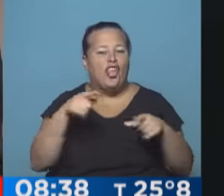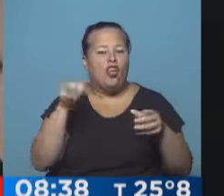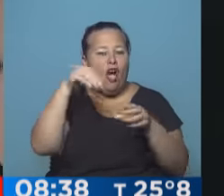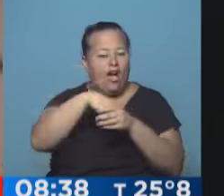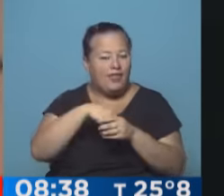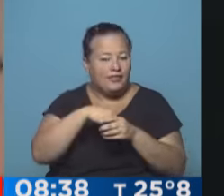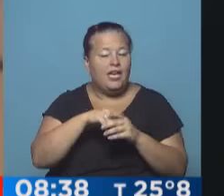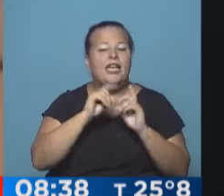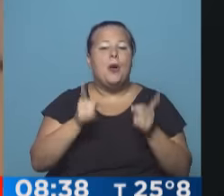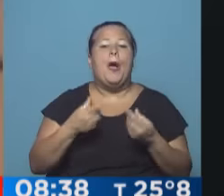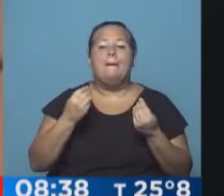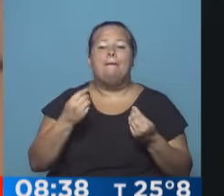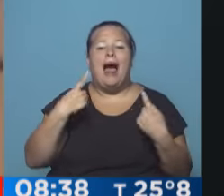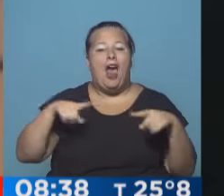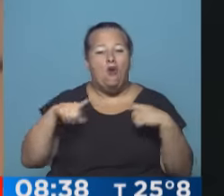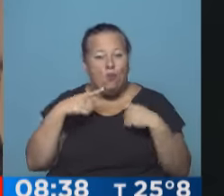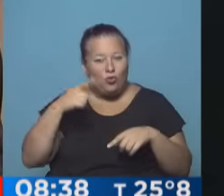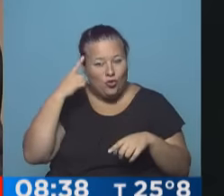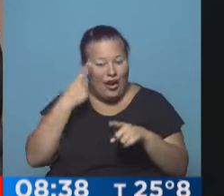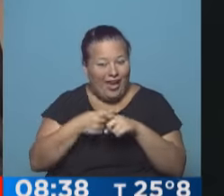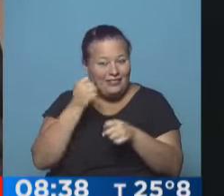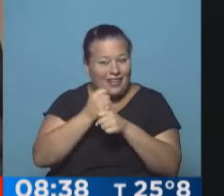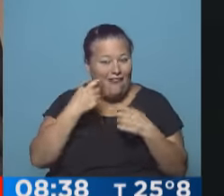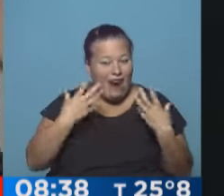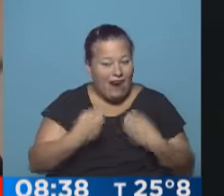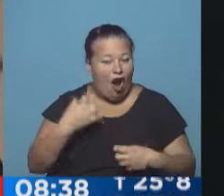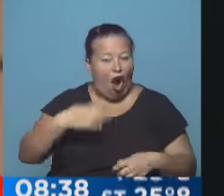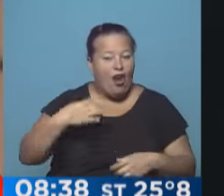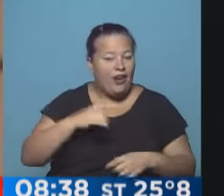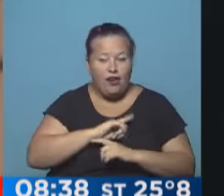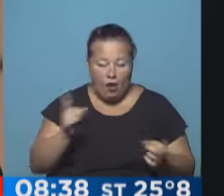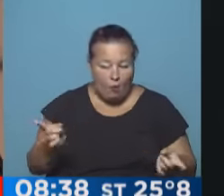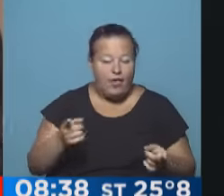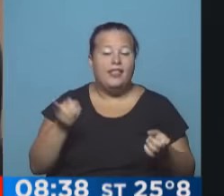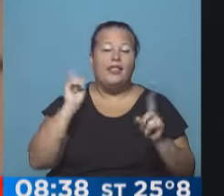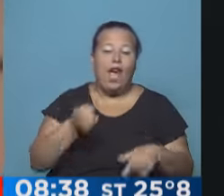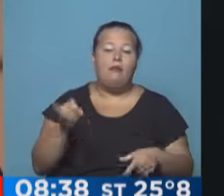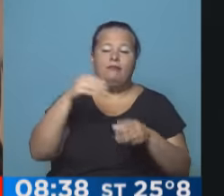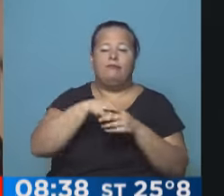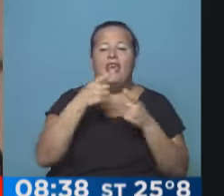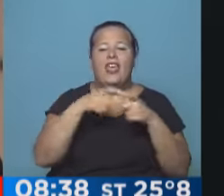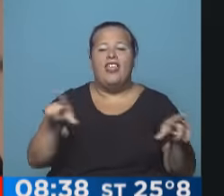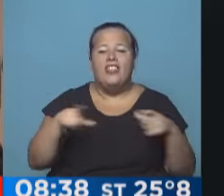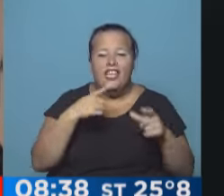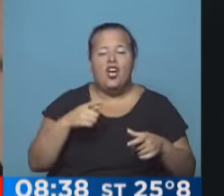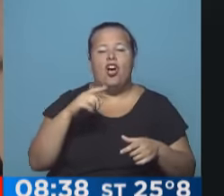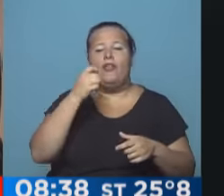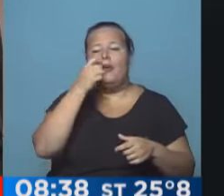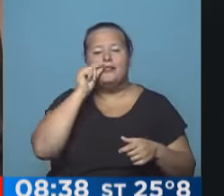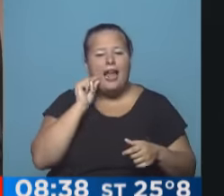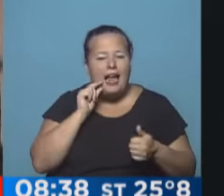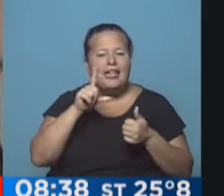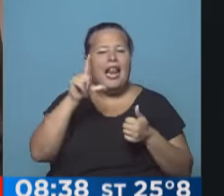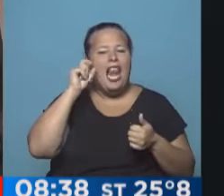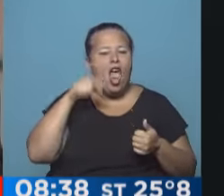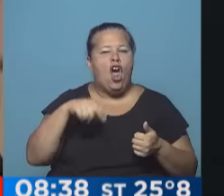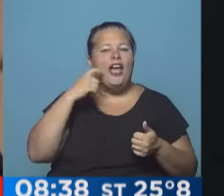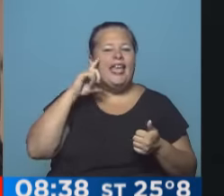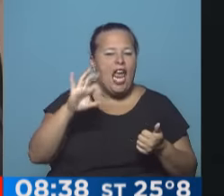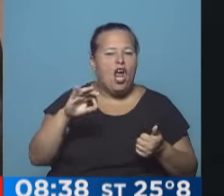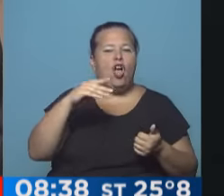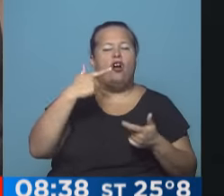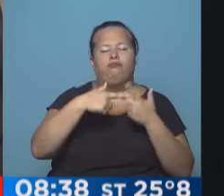componen, aún para los músicos que realizaron las grabaciones originales y que incluyen discos desde Charly García, León Gieco, Miguel